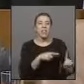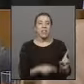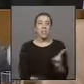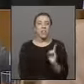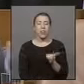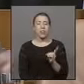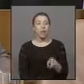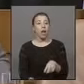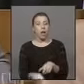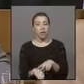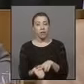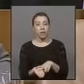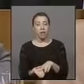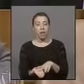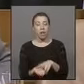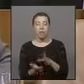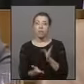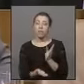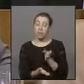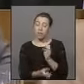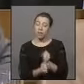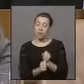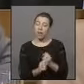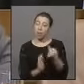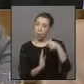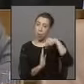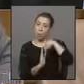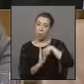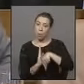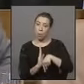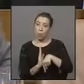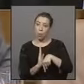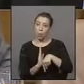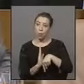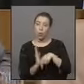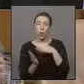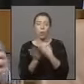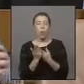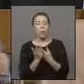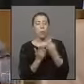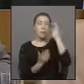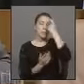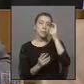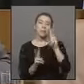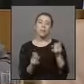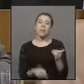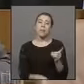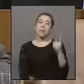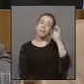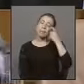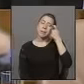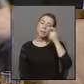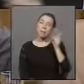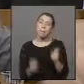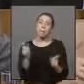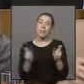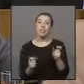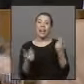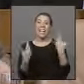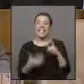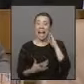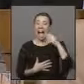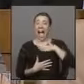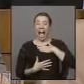De verdad, aquí hay que hacer un trabajo profundo. Cuando pensamos en las discapacidades, estamos pensando en las personas que la tienen ya,